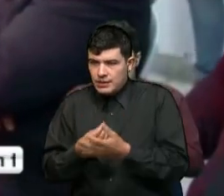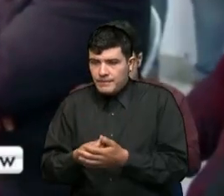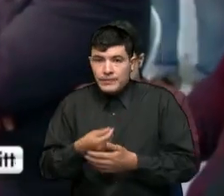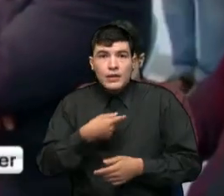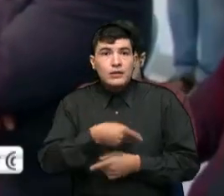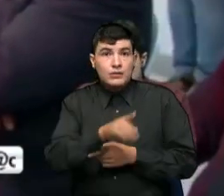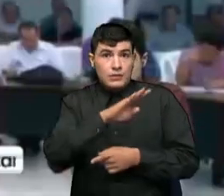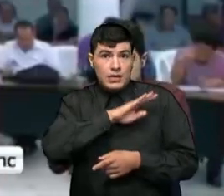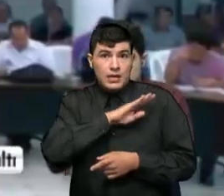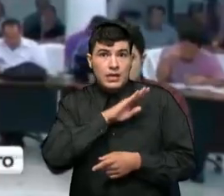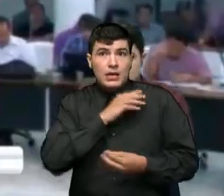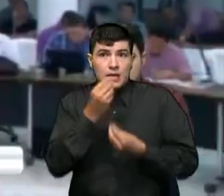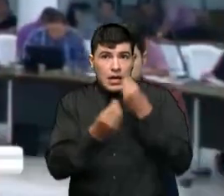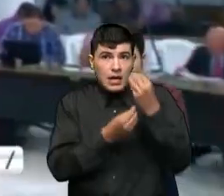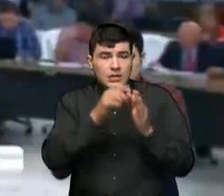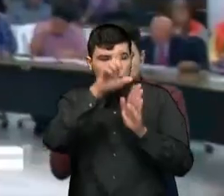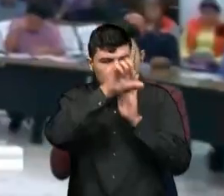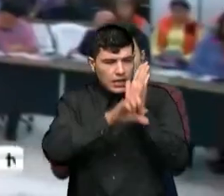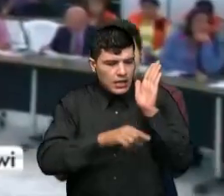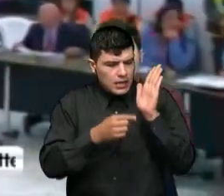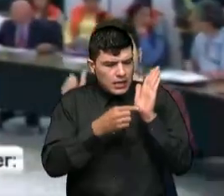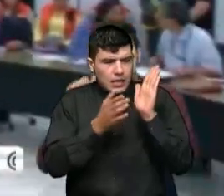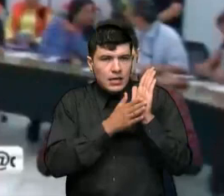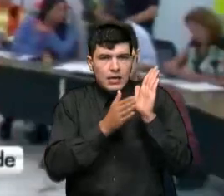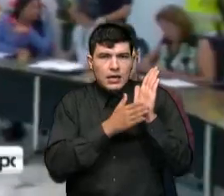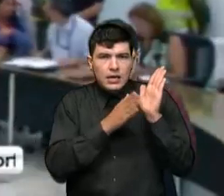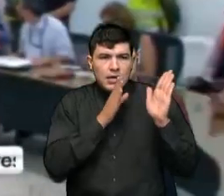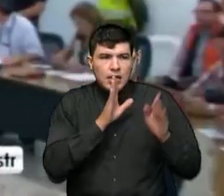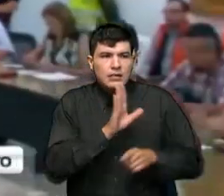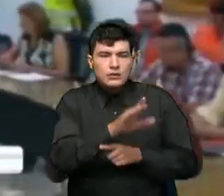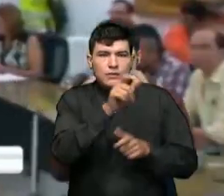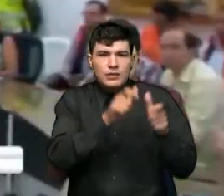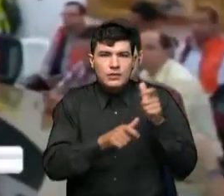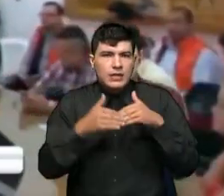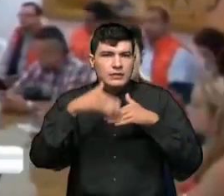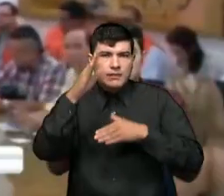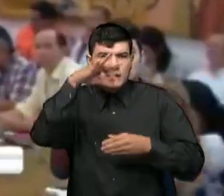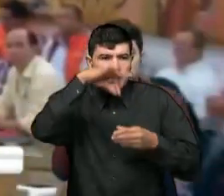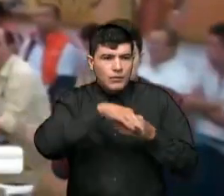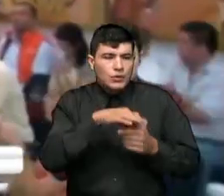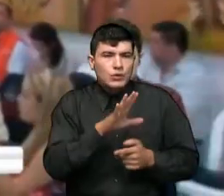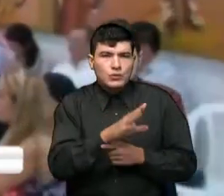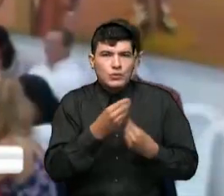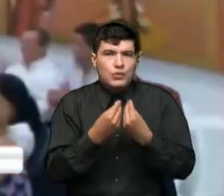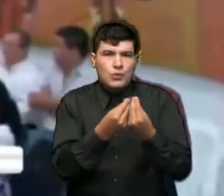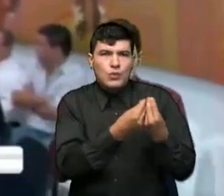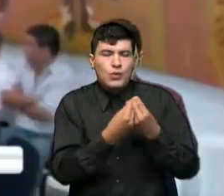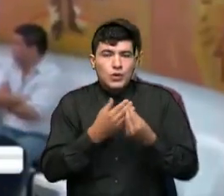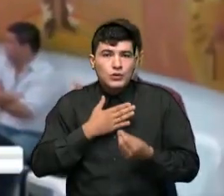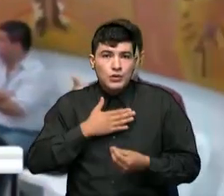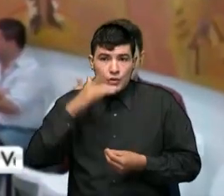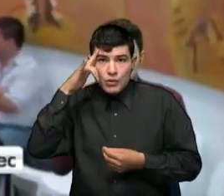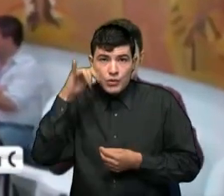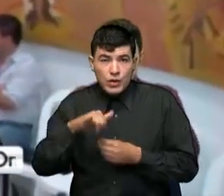una lista quiénes fueron los mayores votados de los concejales. Creo que el mayor votado